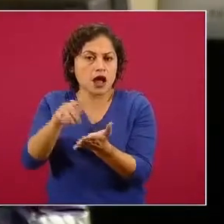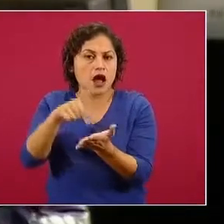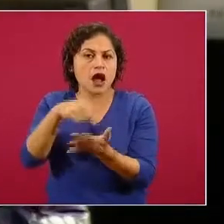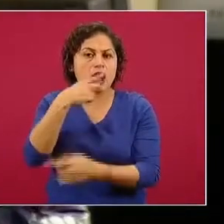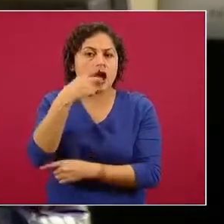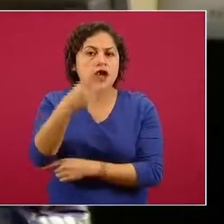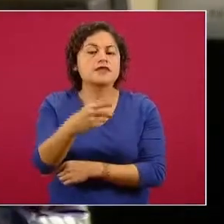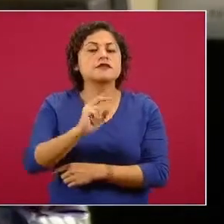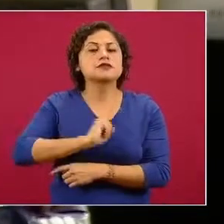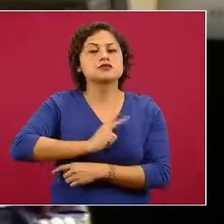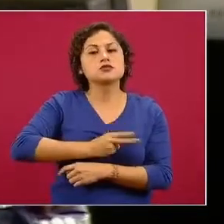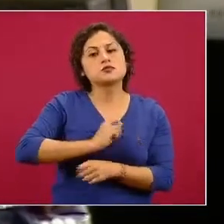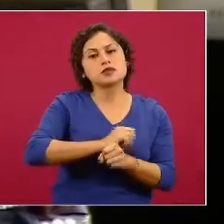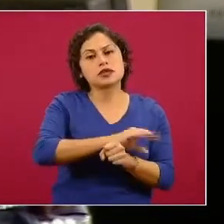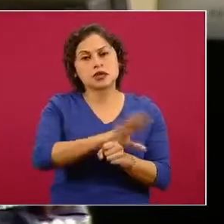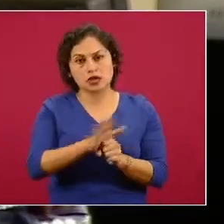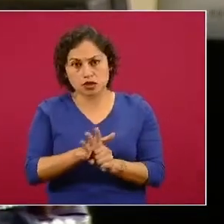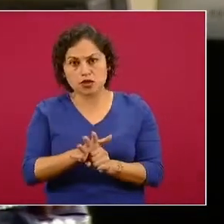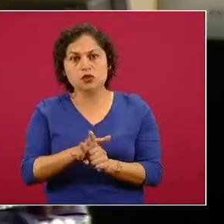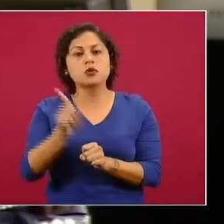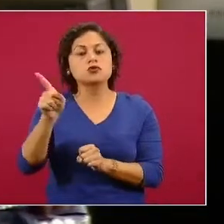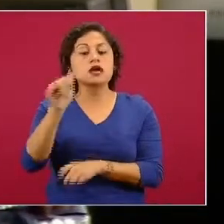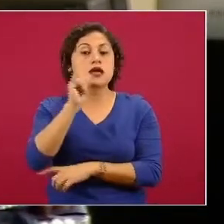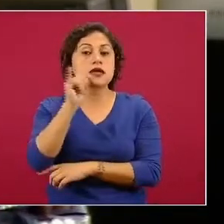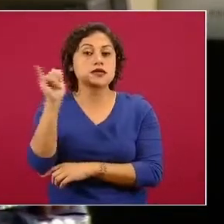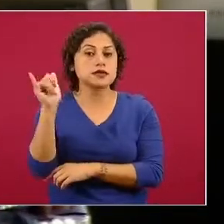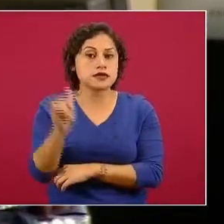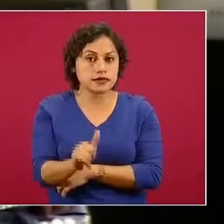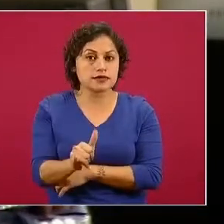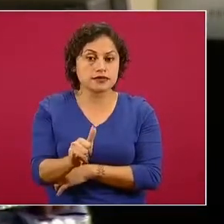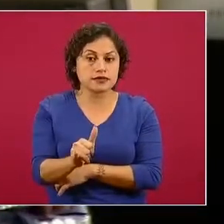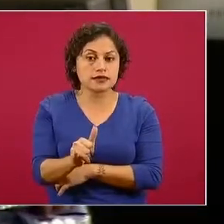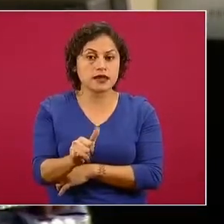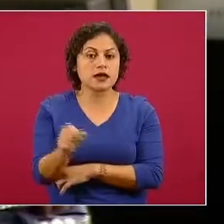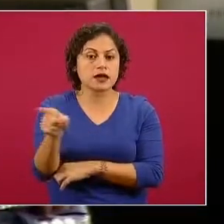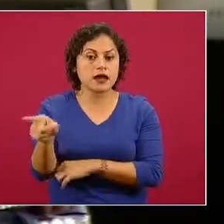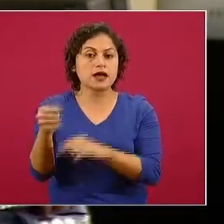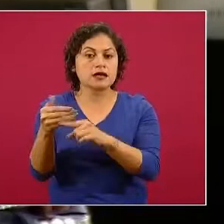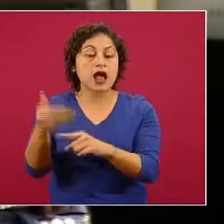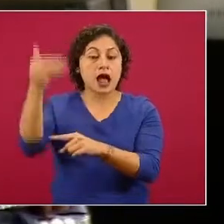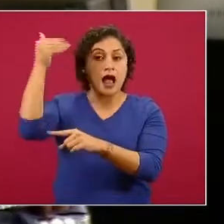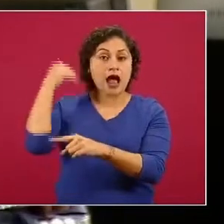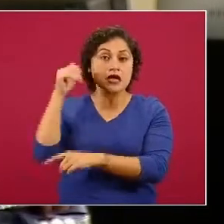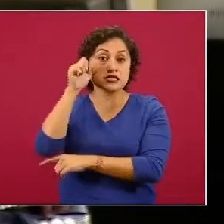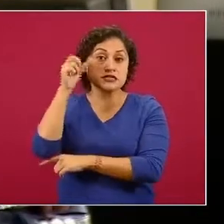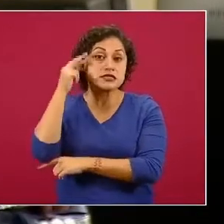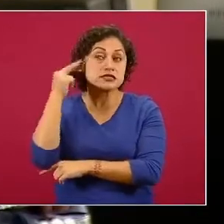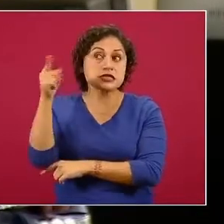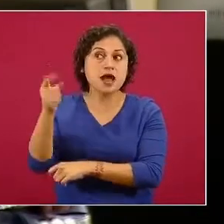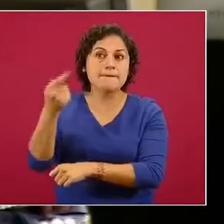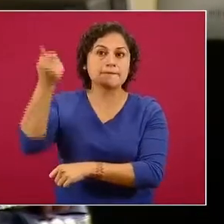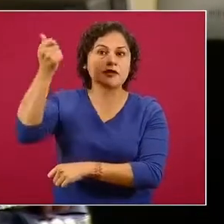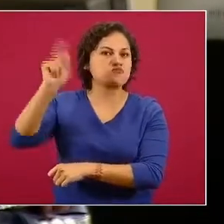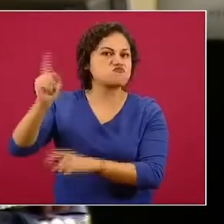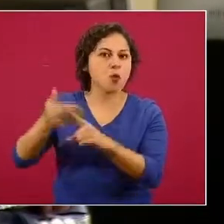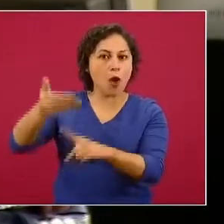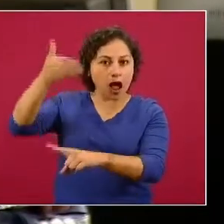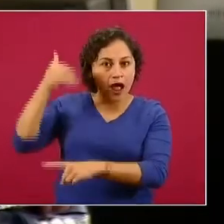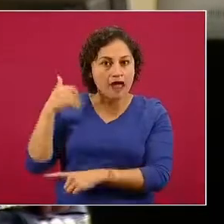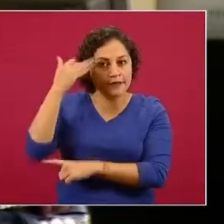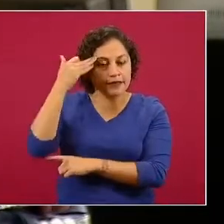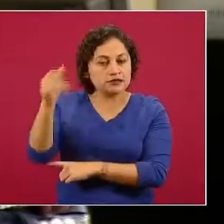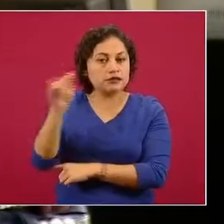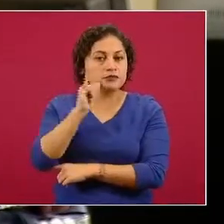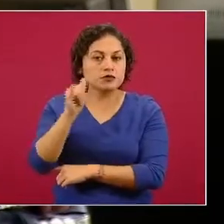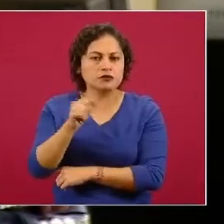del SARS-CoV-2 circulaba en Italia antes de que China diera a conocer el primer caso. ¿Ustedes saben algo